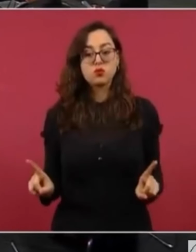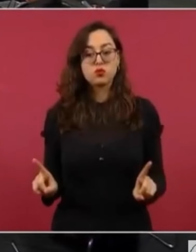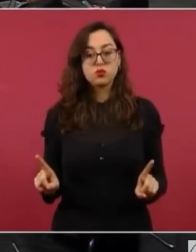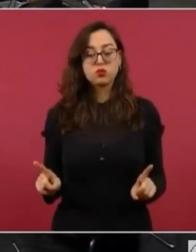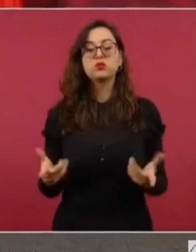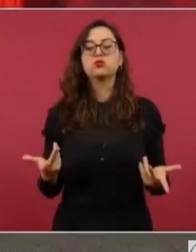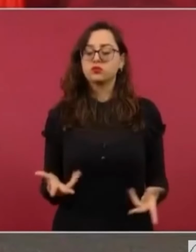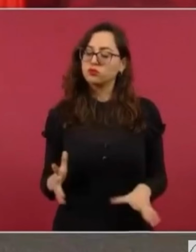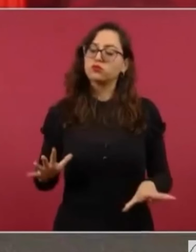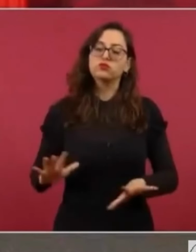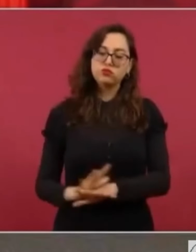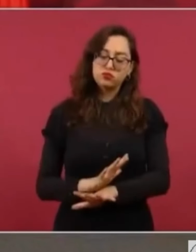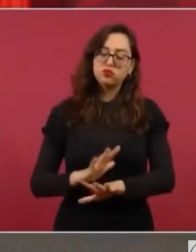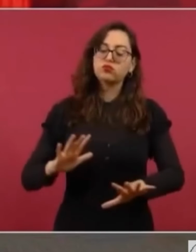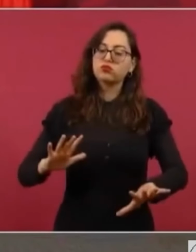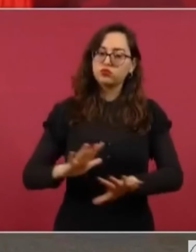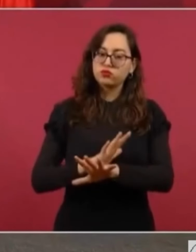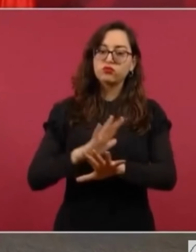estos cambios.